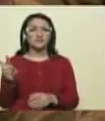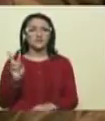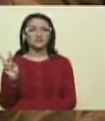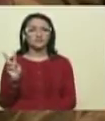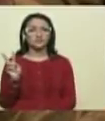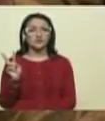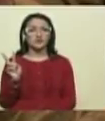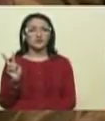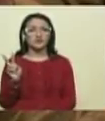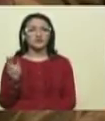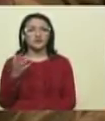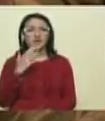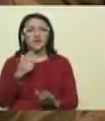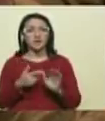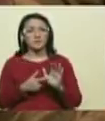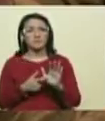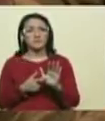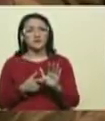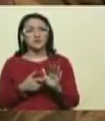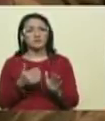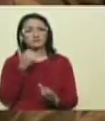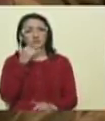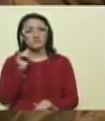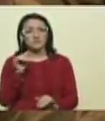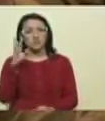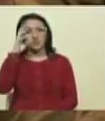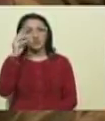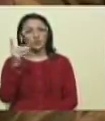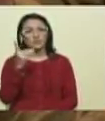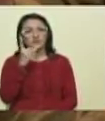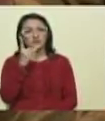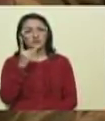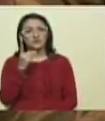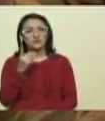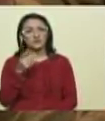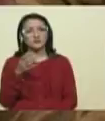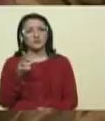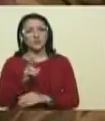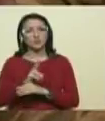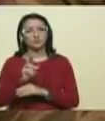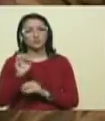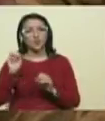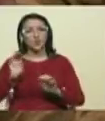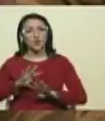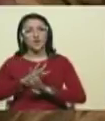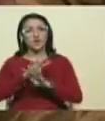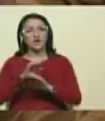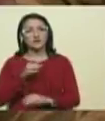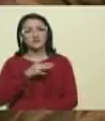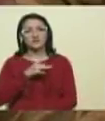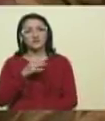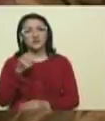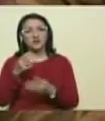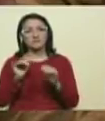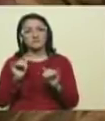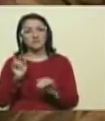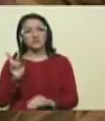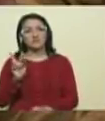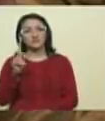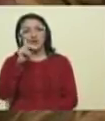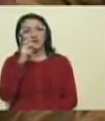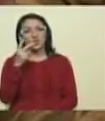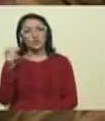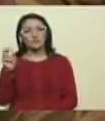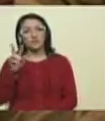este caso siguiendo el ejemplo que ocurrió en Santo Domingo, República Dominicana, con el uso de la OEA, Chile, la misma Venezuela en el año